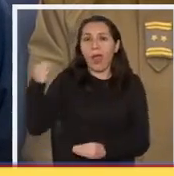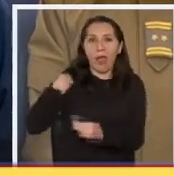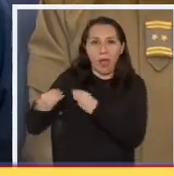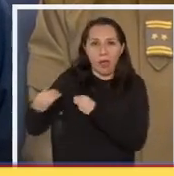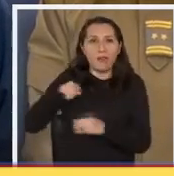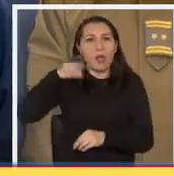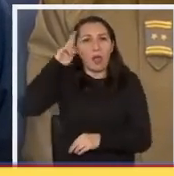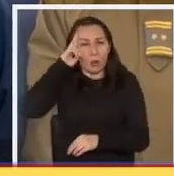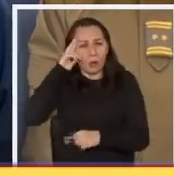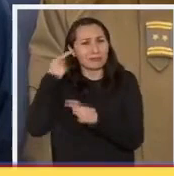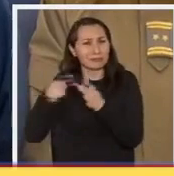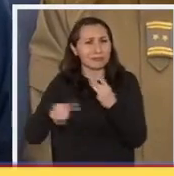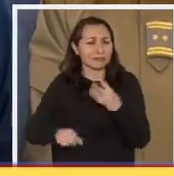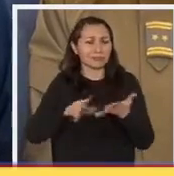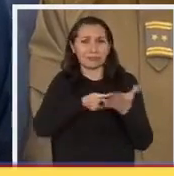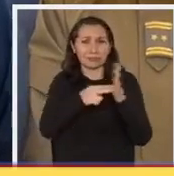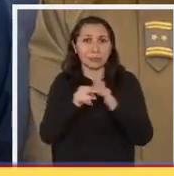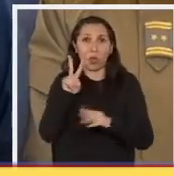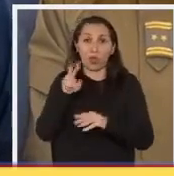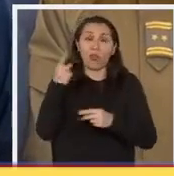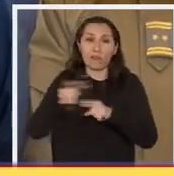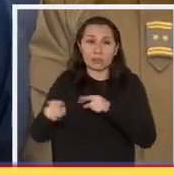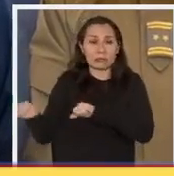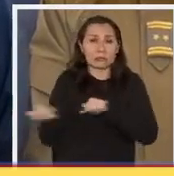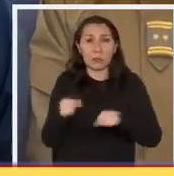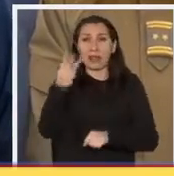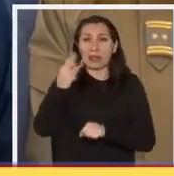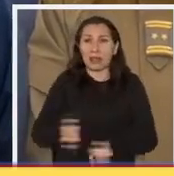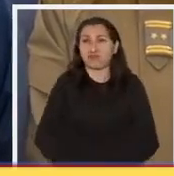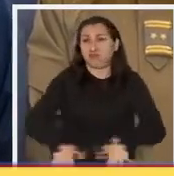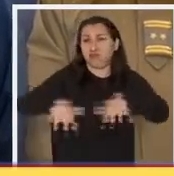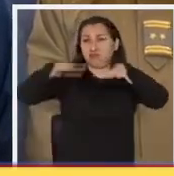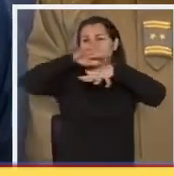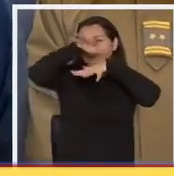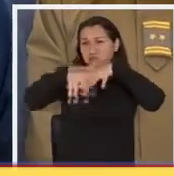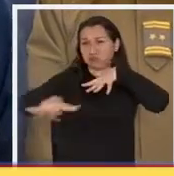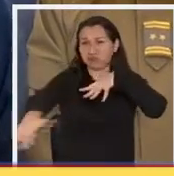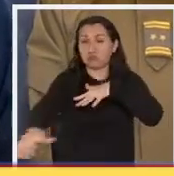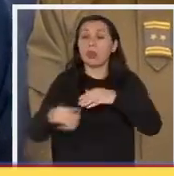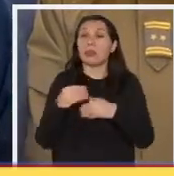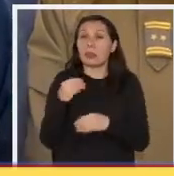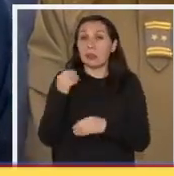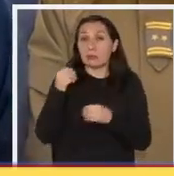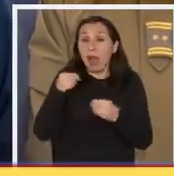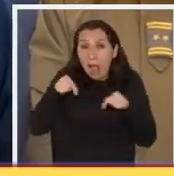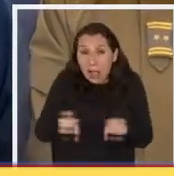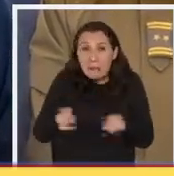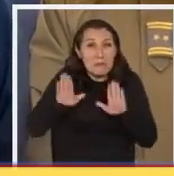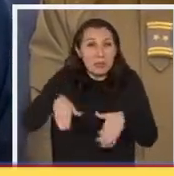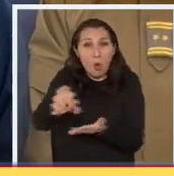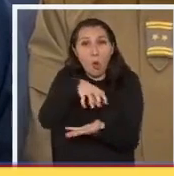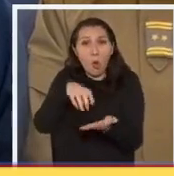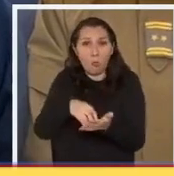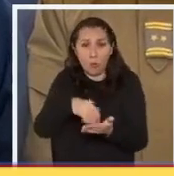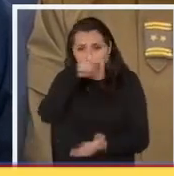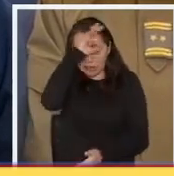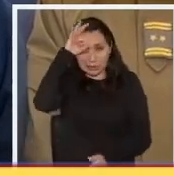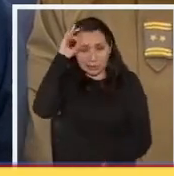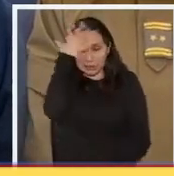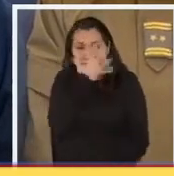han vivido diferentes tragedias. 2 terremotos, 3 inundaciones, solamente acá en la comuna de Licantén. Y por lo tanto